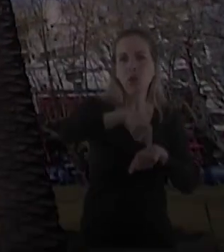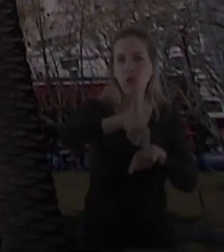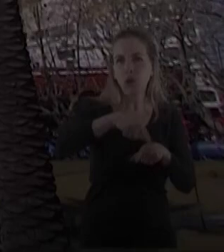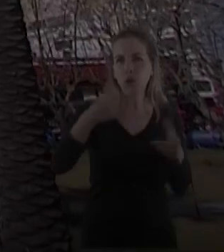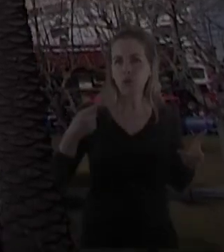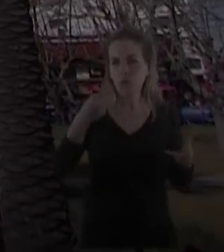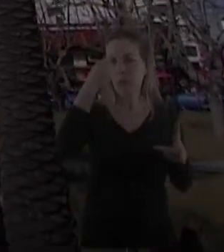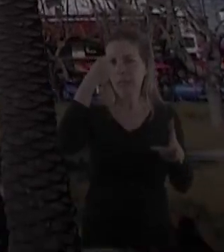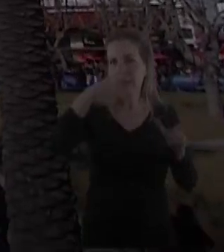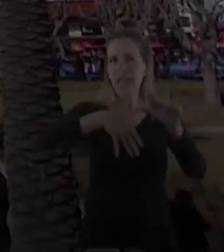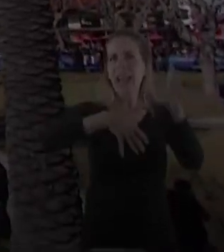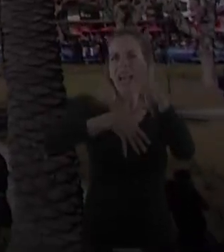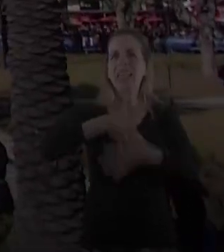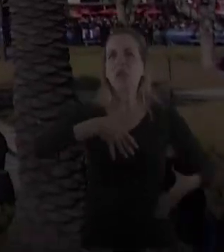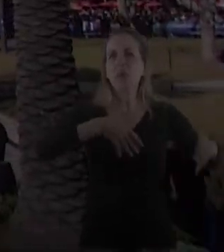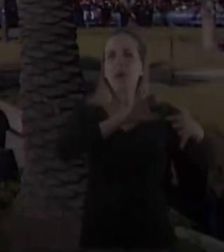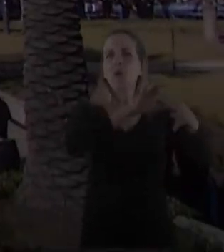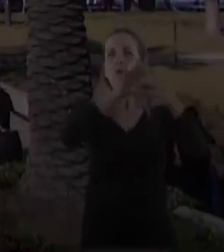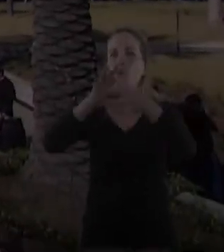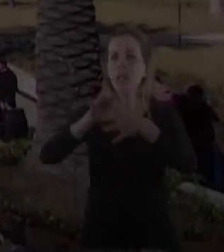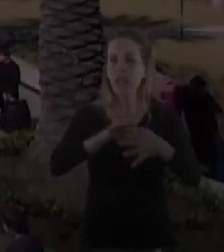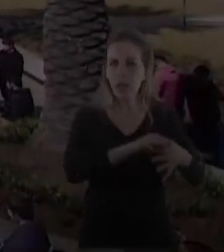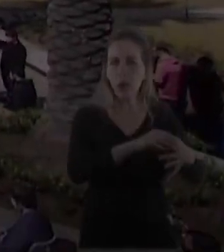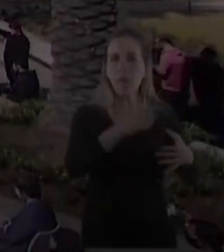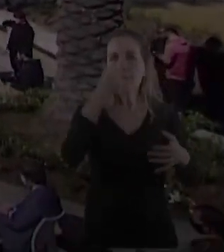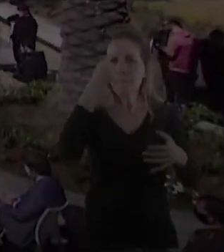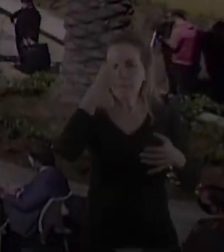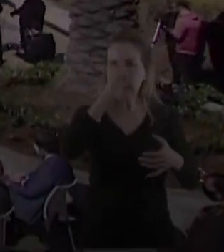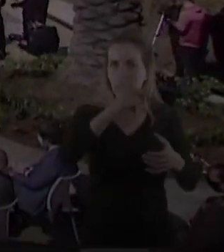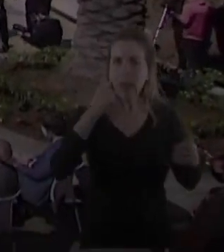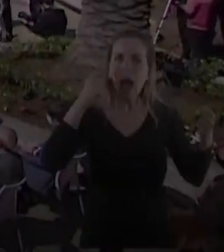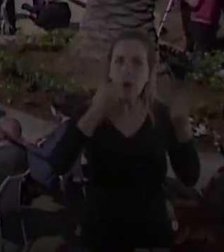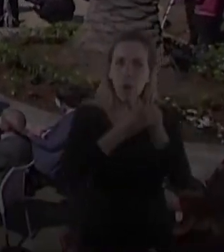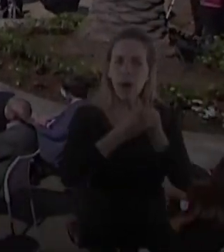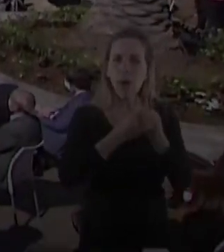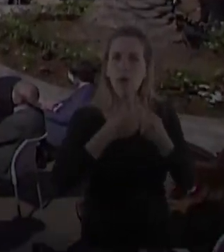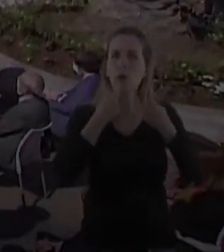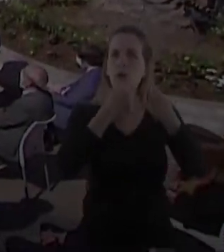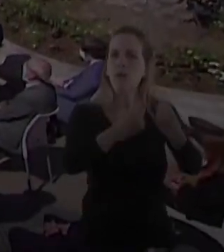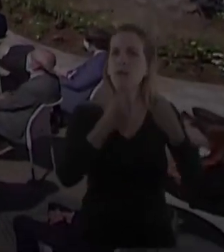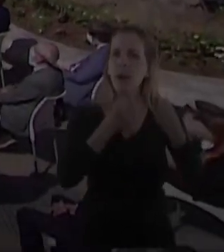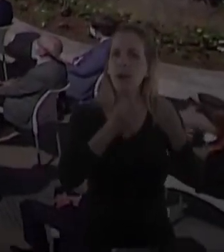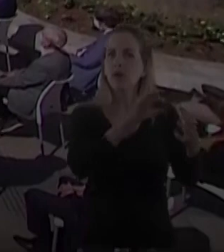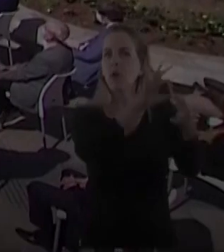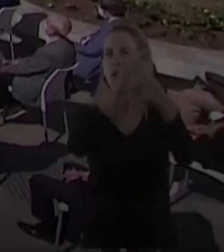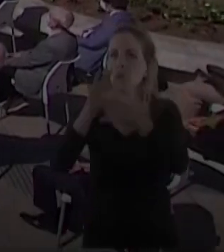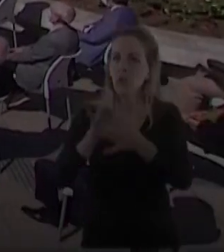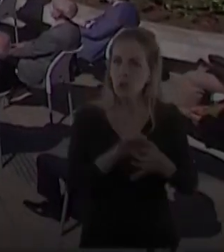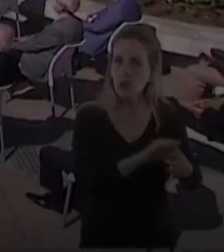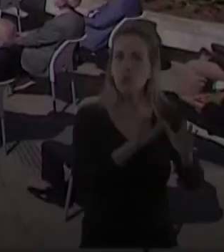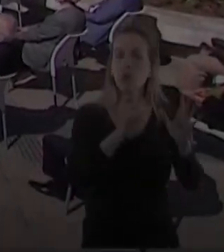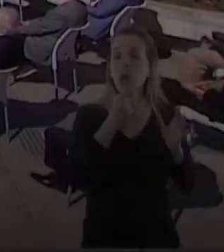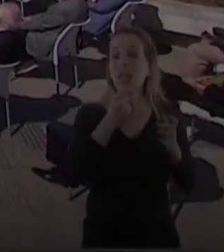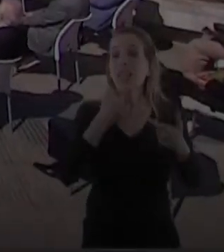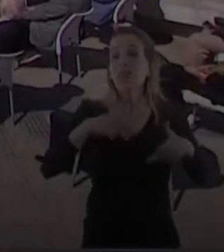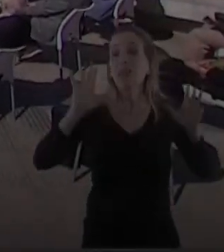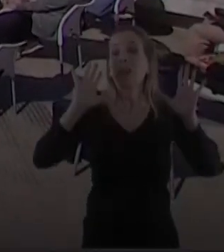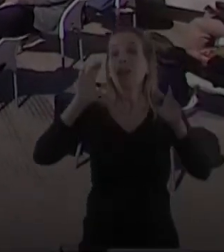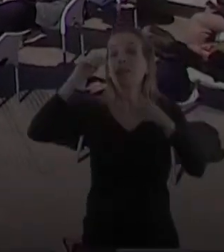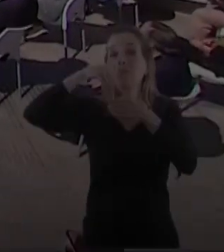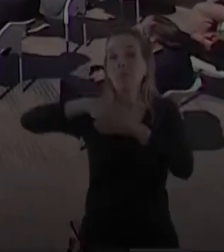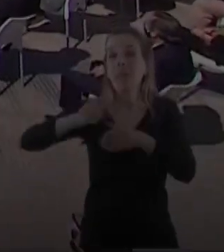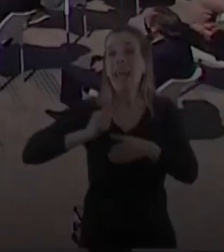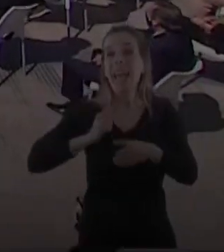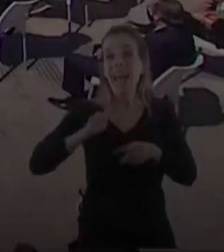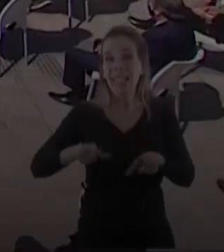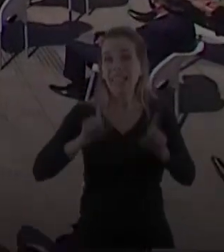unidad latinoamericana, creyendo en el esfuerzo conjunto. Hubiera sido parte de ese ejército que